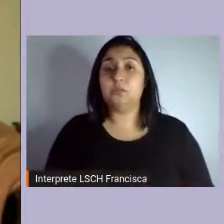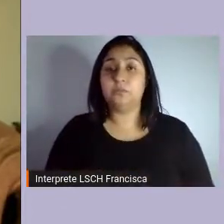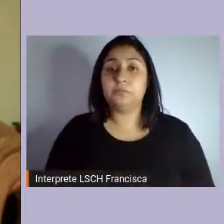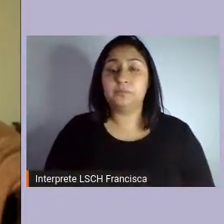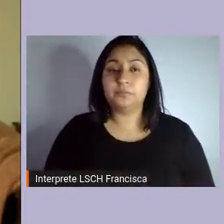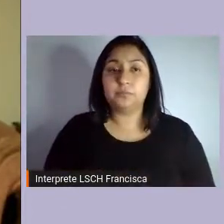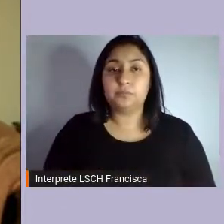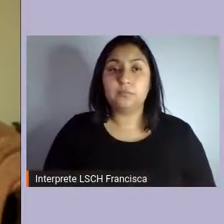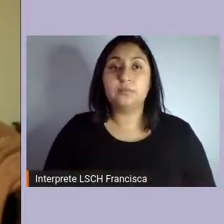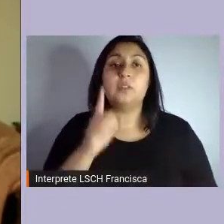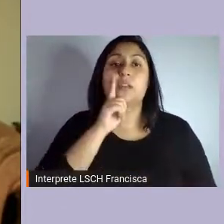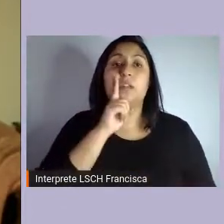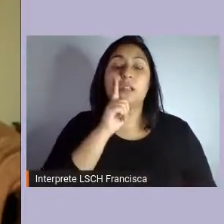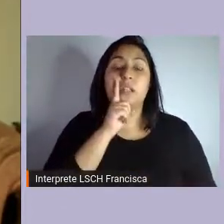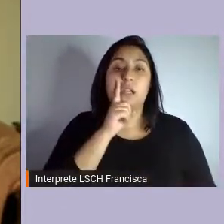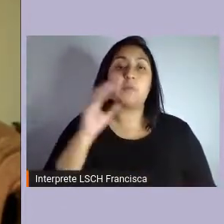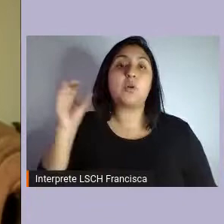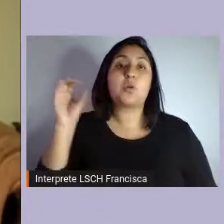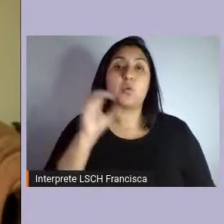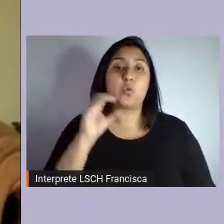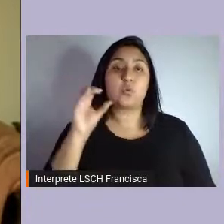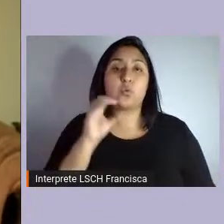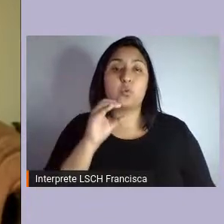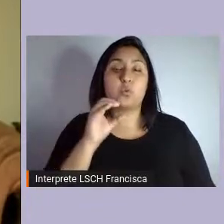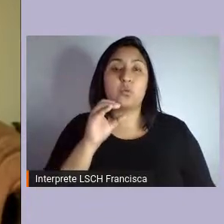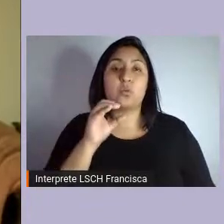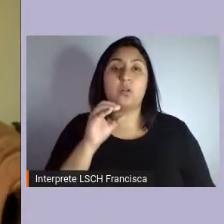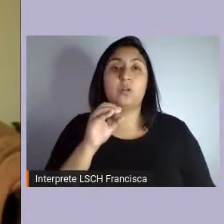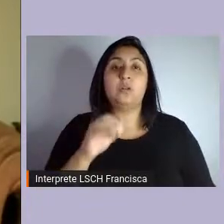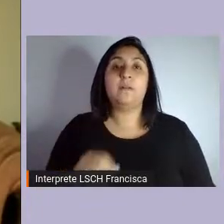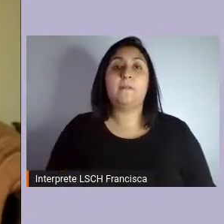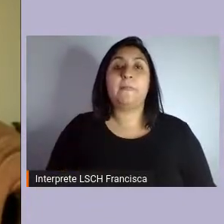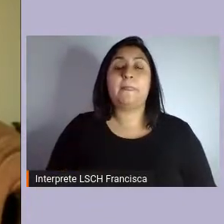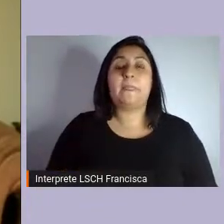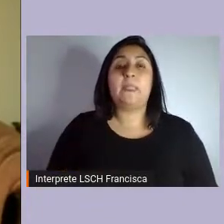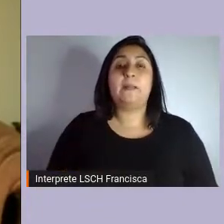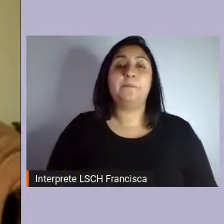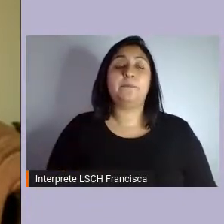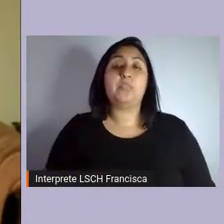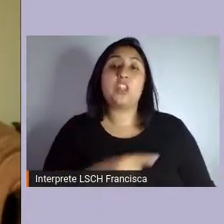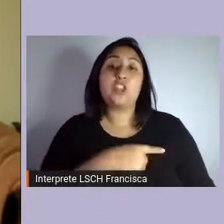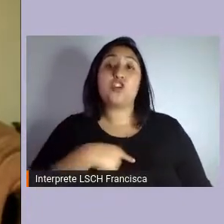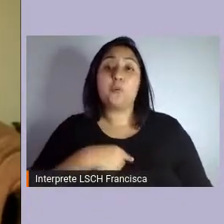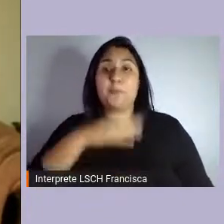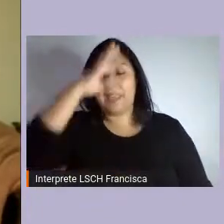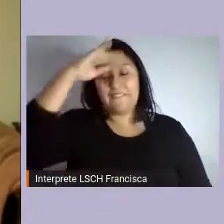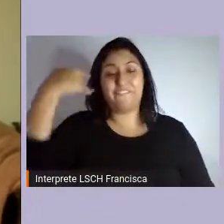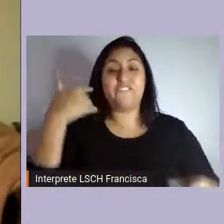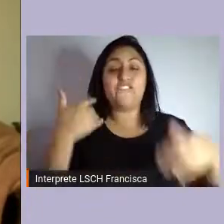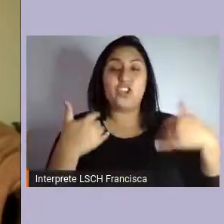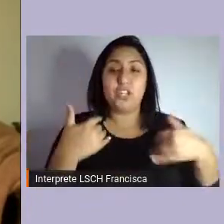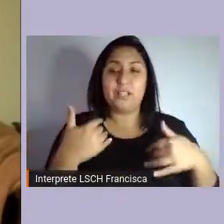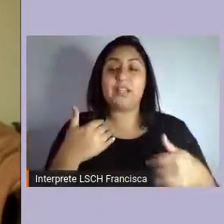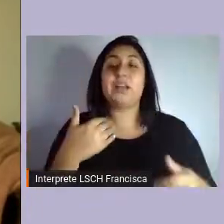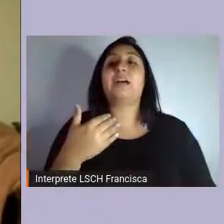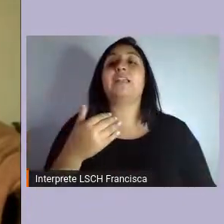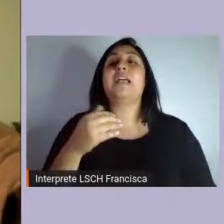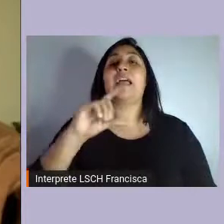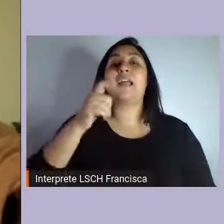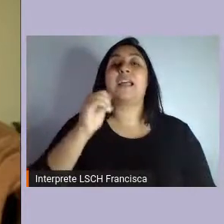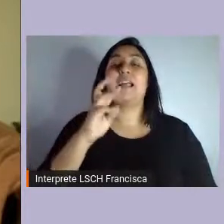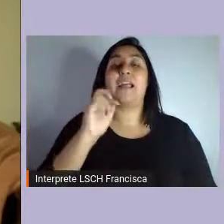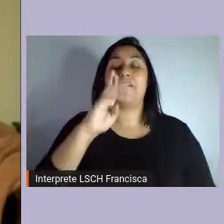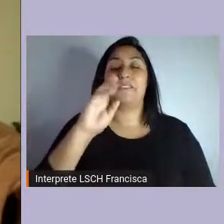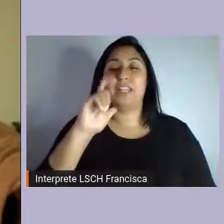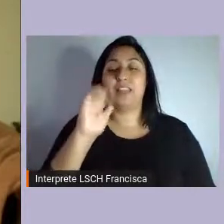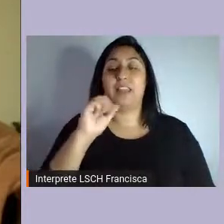Tenemos un curso que es Violeta Parra, Gabriela Mistral, Poética Cruzadas. Y ahí entonces, cuando estudiamos a Violeta, lo primerísimo son